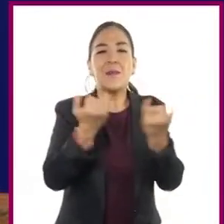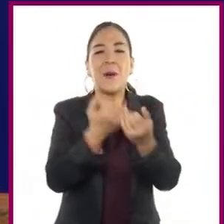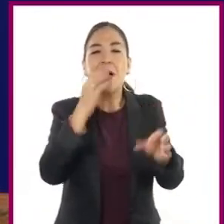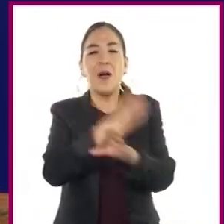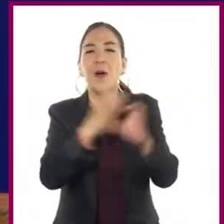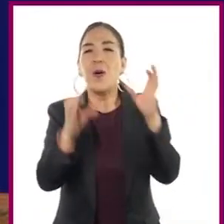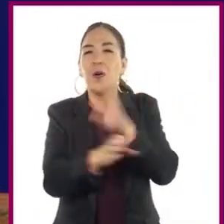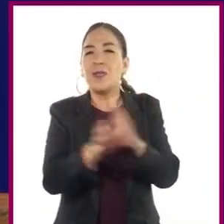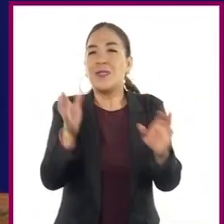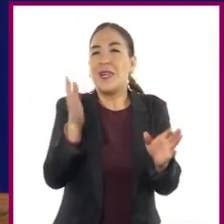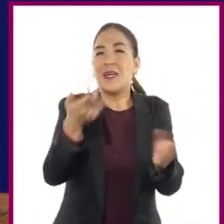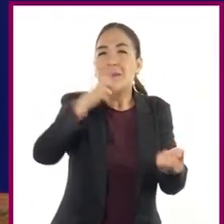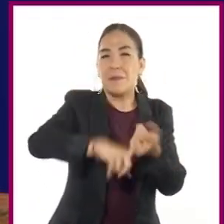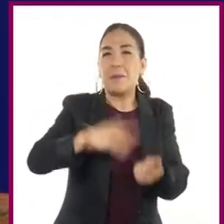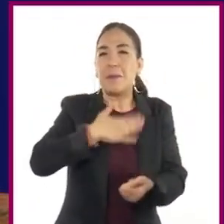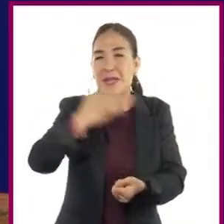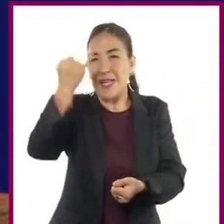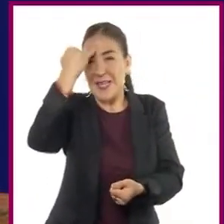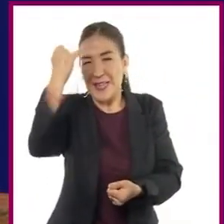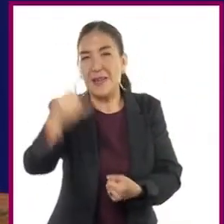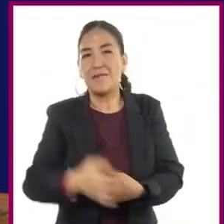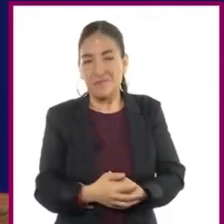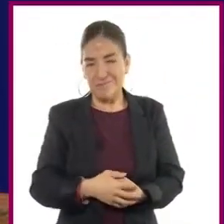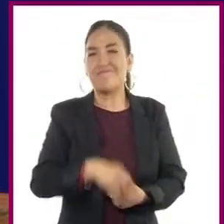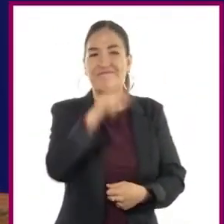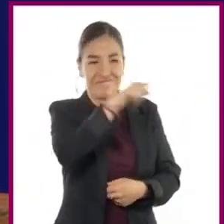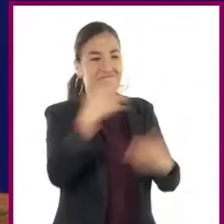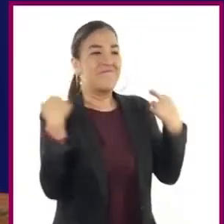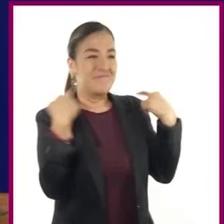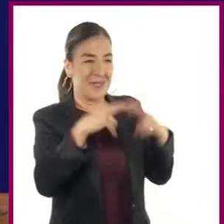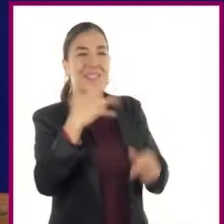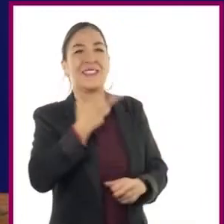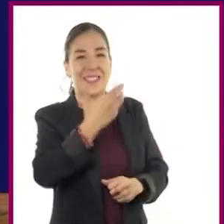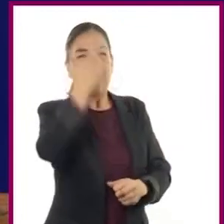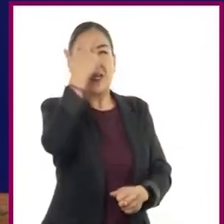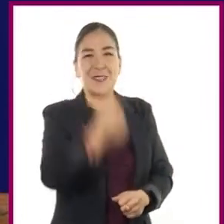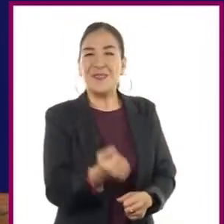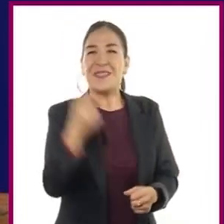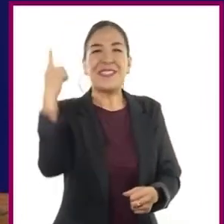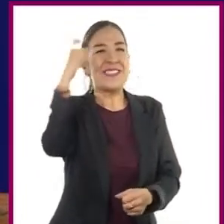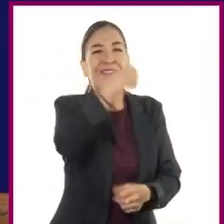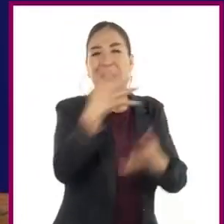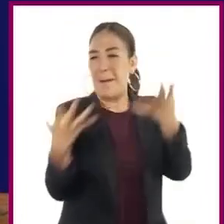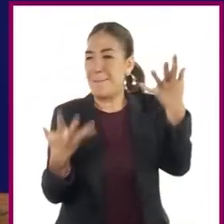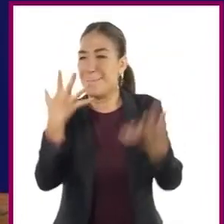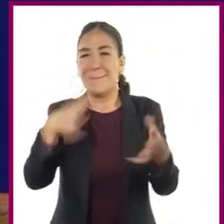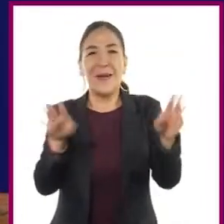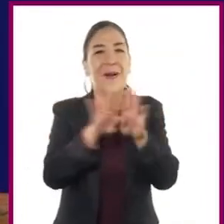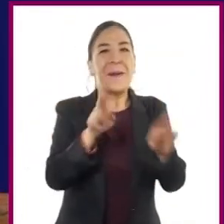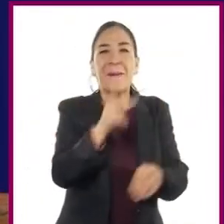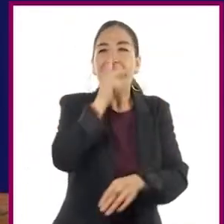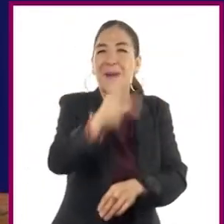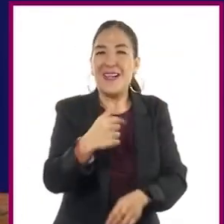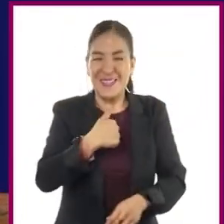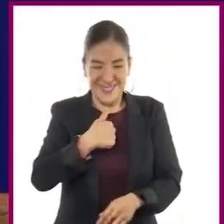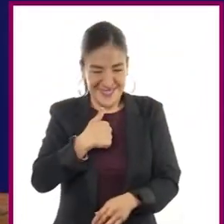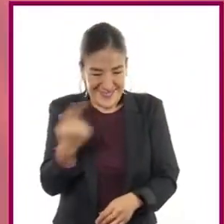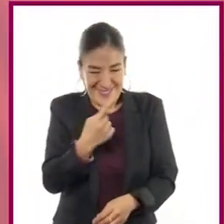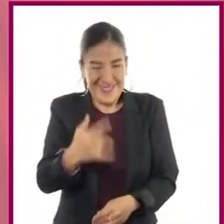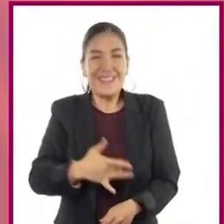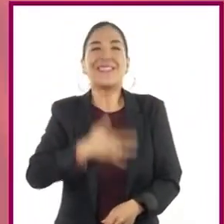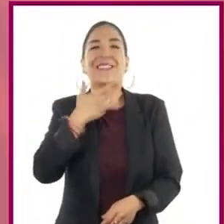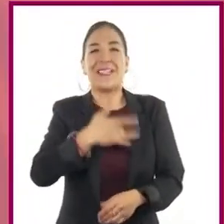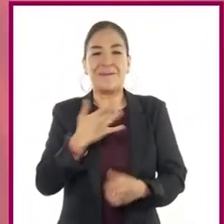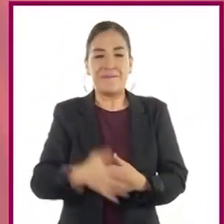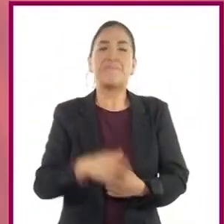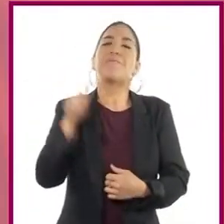mi óptica. Tiene razón, maestra. Es difícil describir con palabras lo que siento. Lo